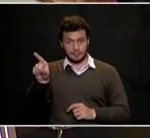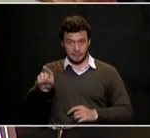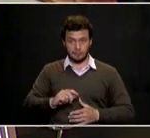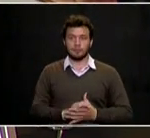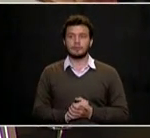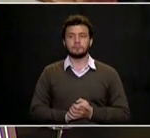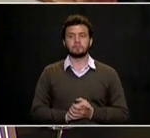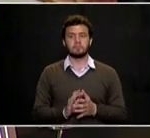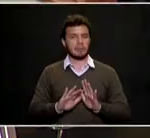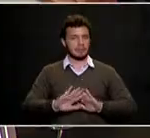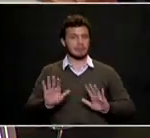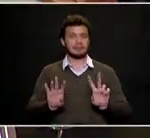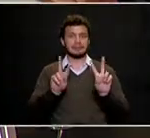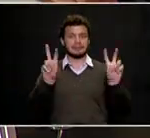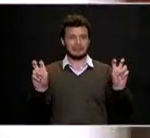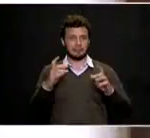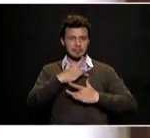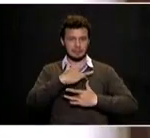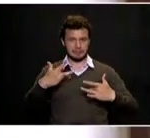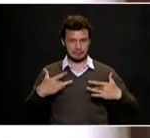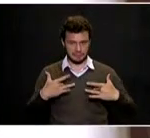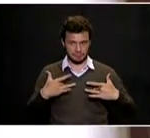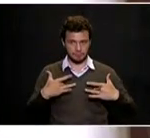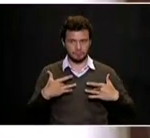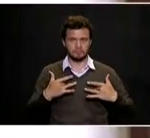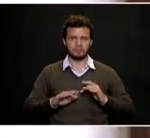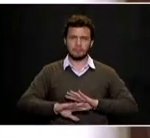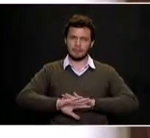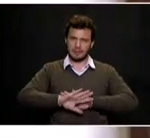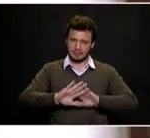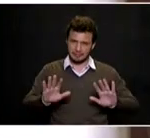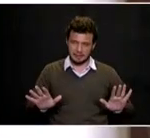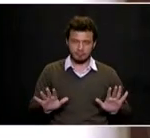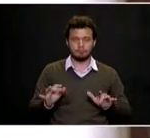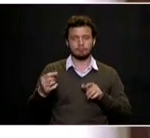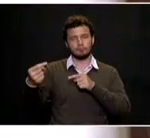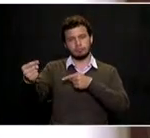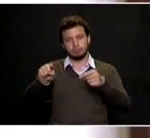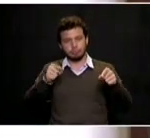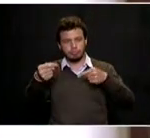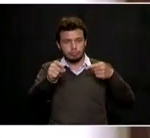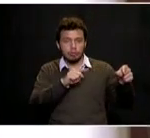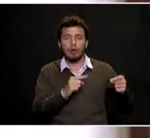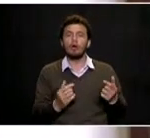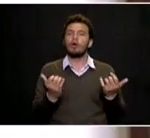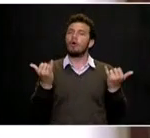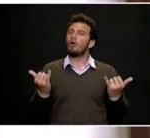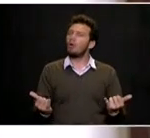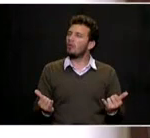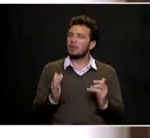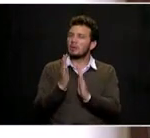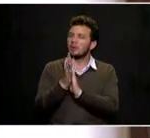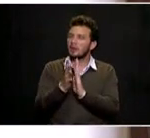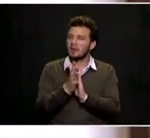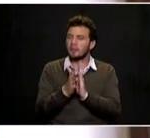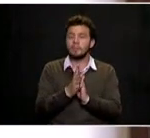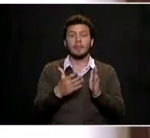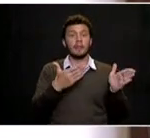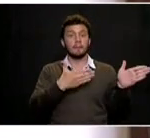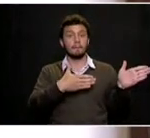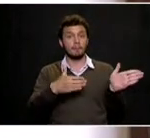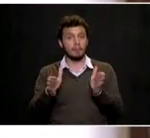tema es de salud específicamente y después de varios debates vamos a hablar hoy acerca de qué planes tienen de intervención